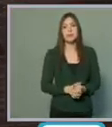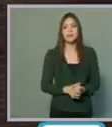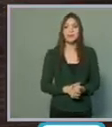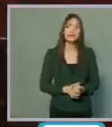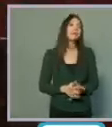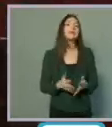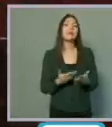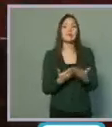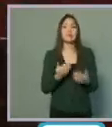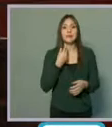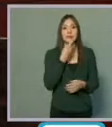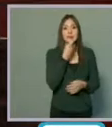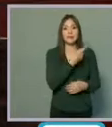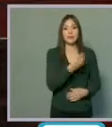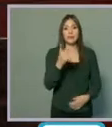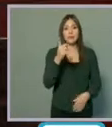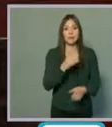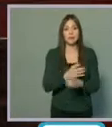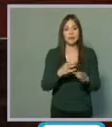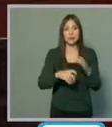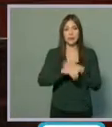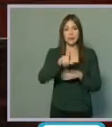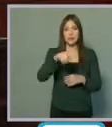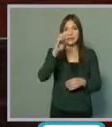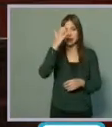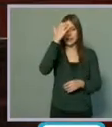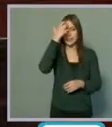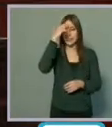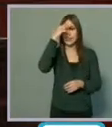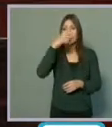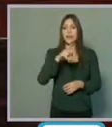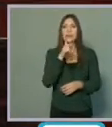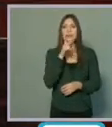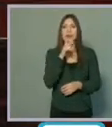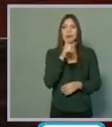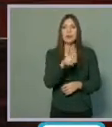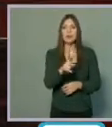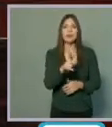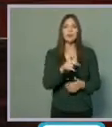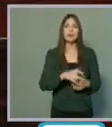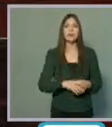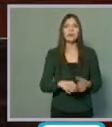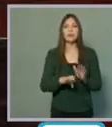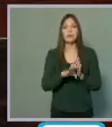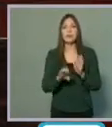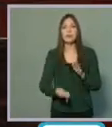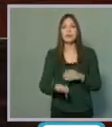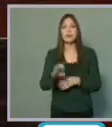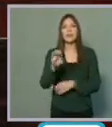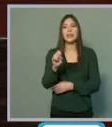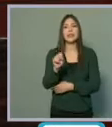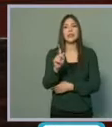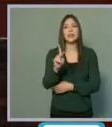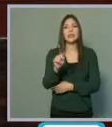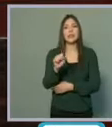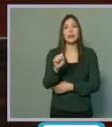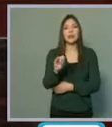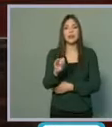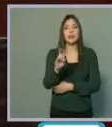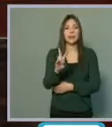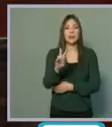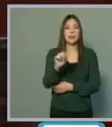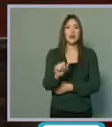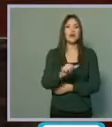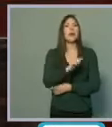puedo decir una cosa, muchos conocen los mexicanos las palabras como spasiba, Sí, como muy nazdarovia,